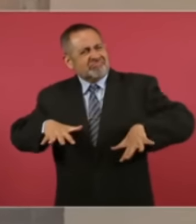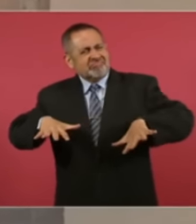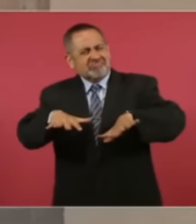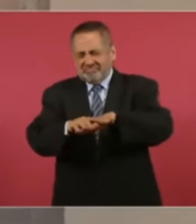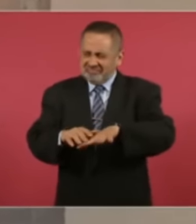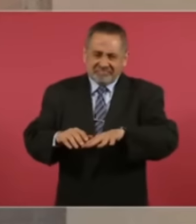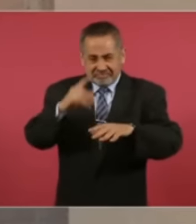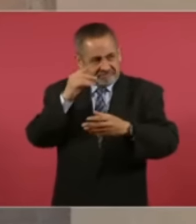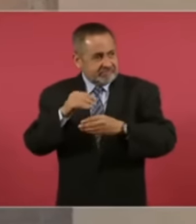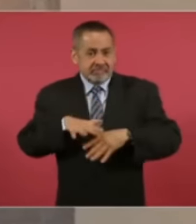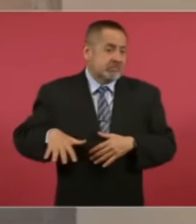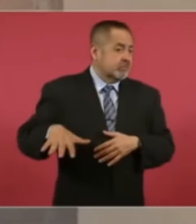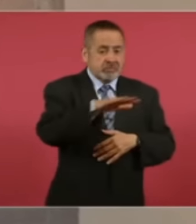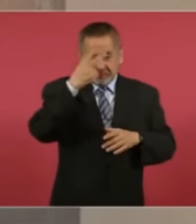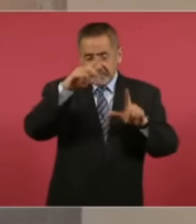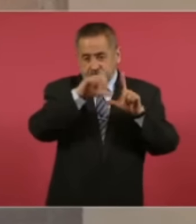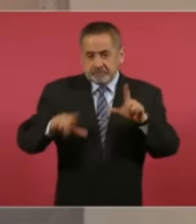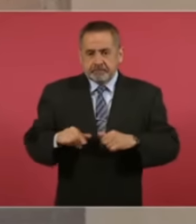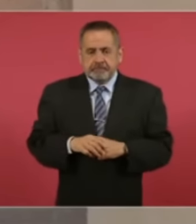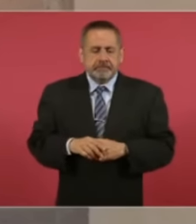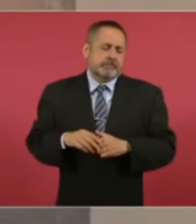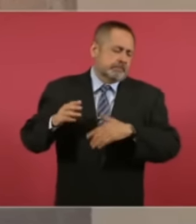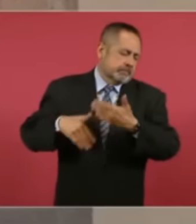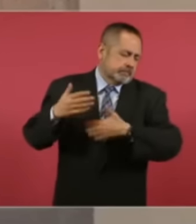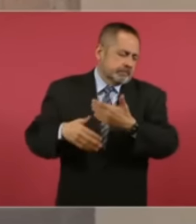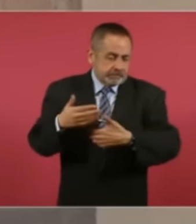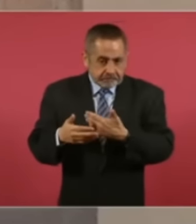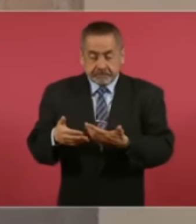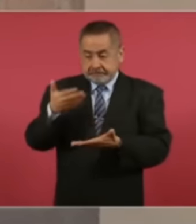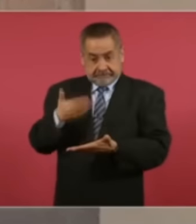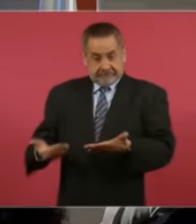que necesitábamos. Cuando llegamos,